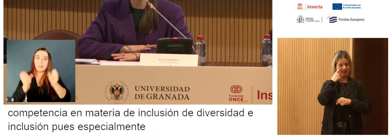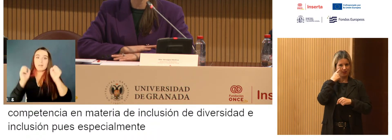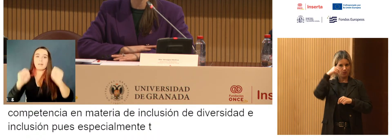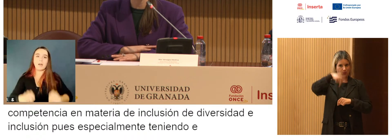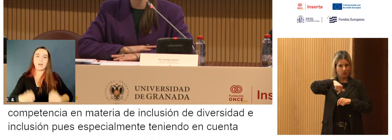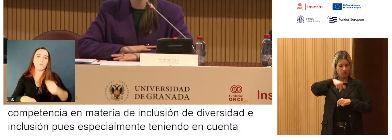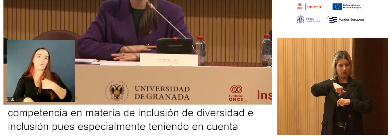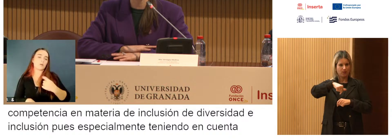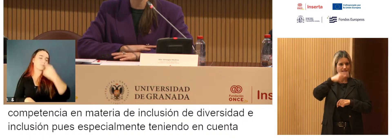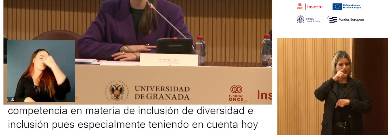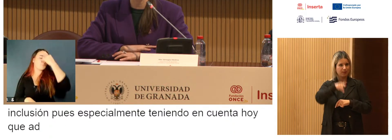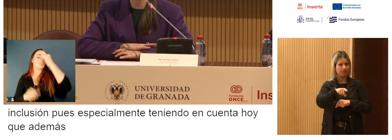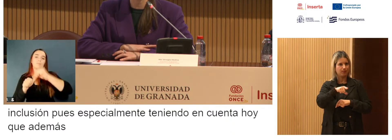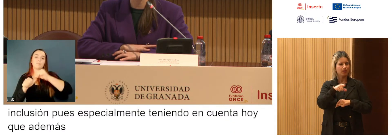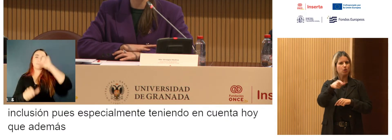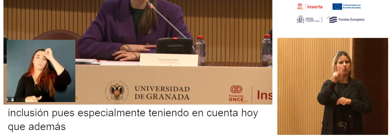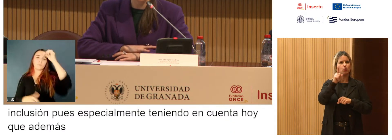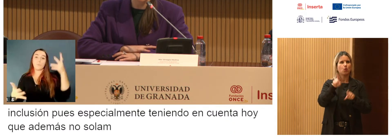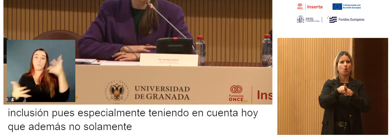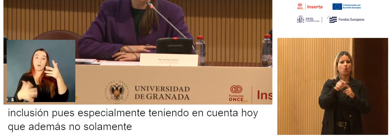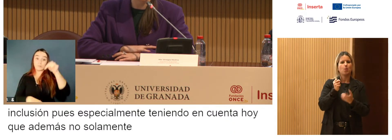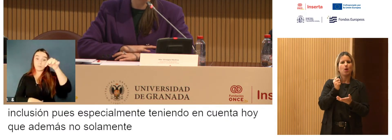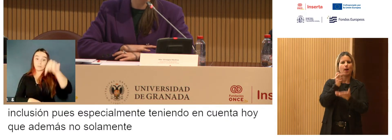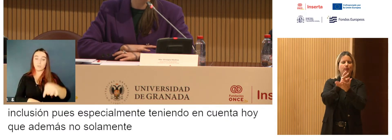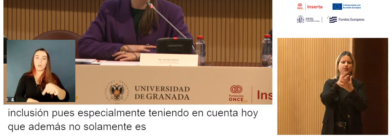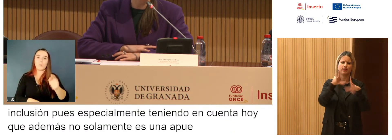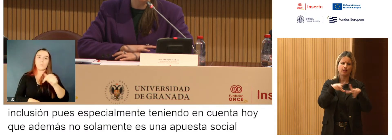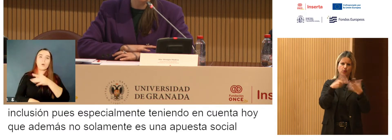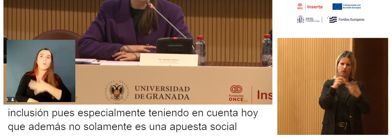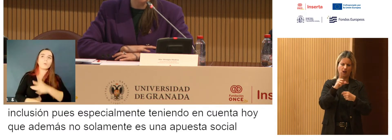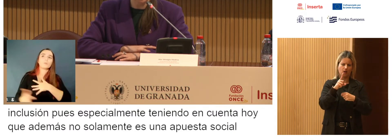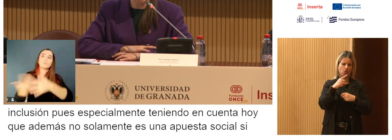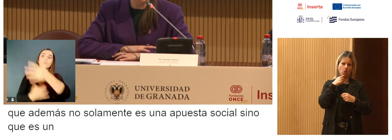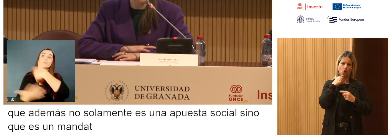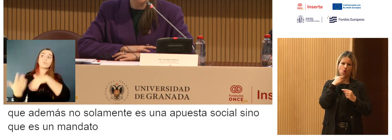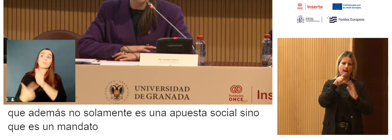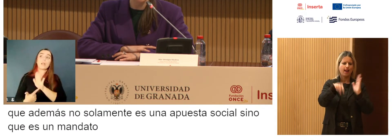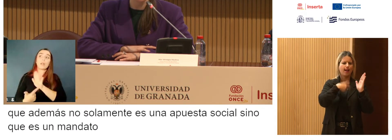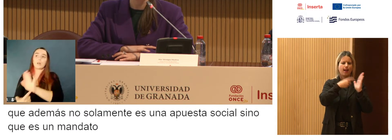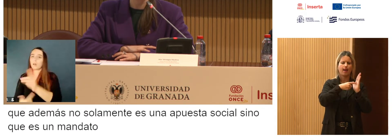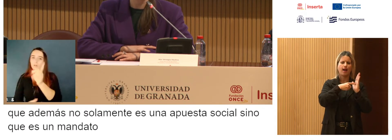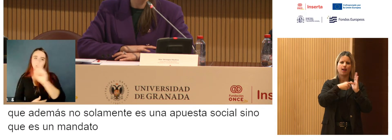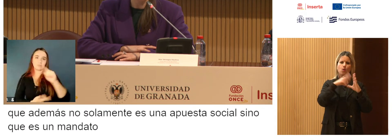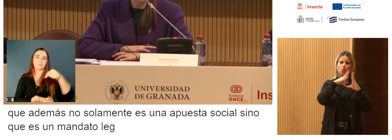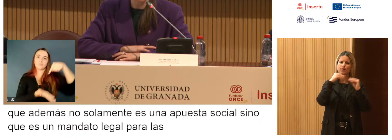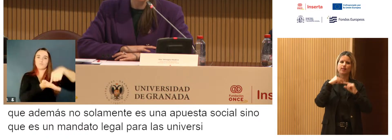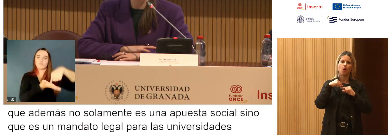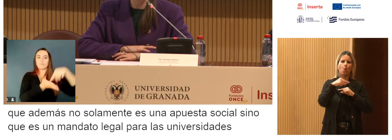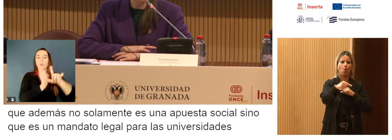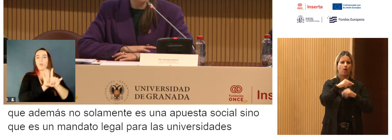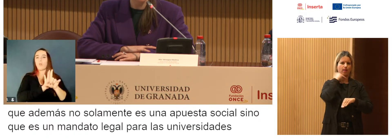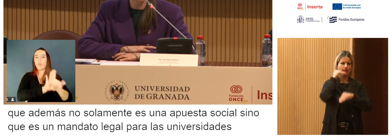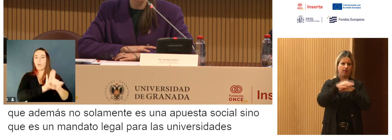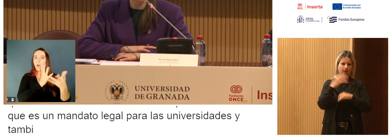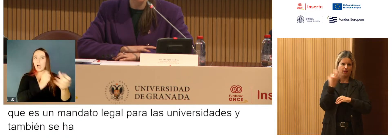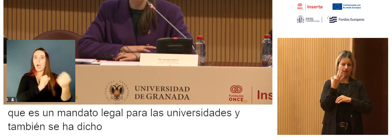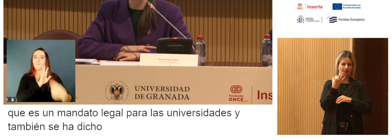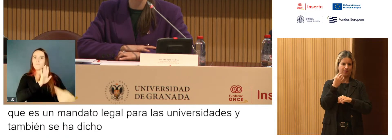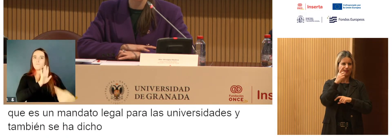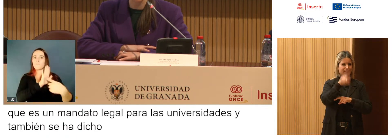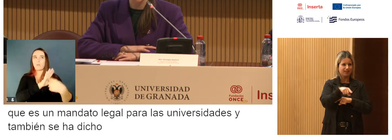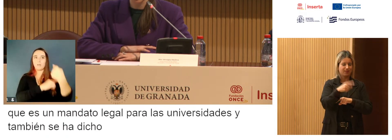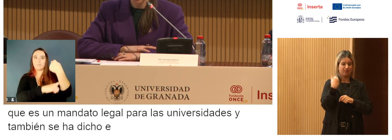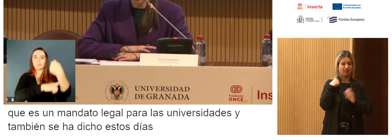hoy que además no solamente es una apuesta social, sino que es un mandato legal para las universidades, y también se ha dicho estos días las